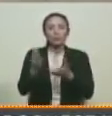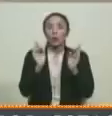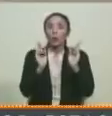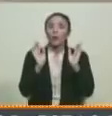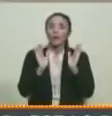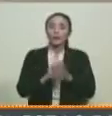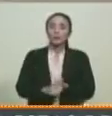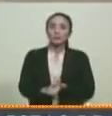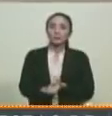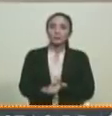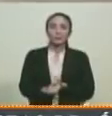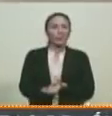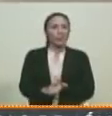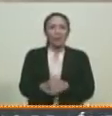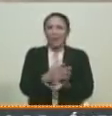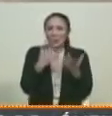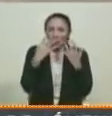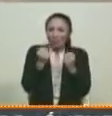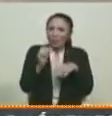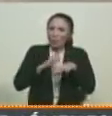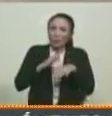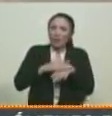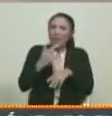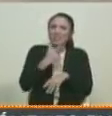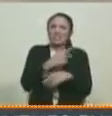Yo no entiendo a la gente que no quiere dialogar.